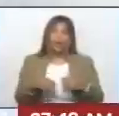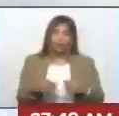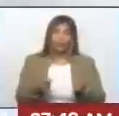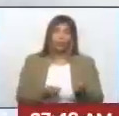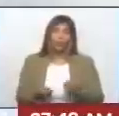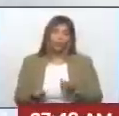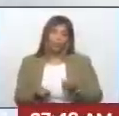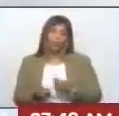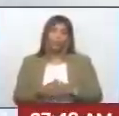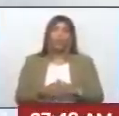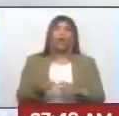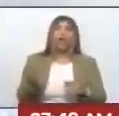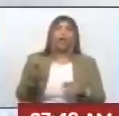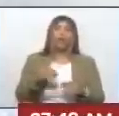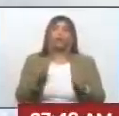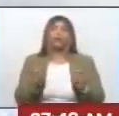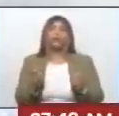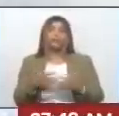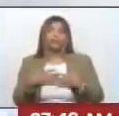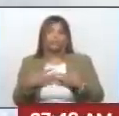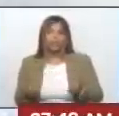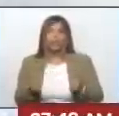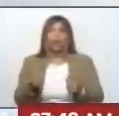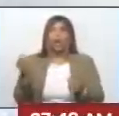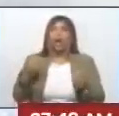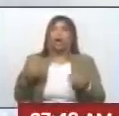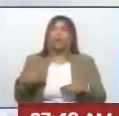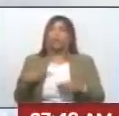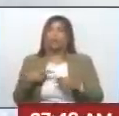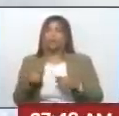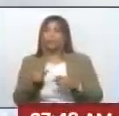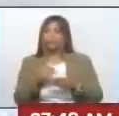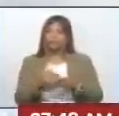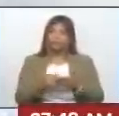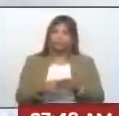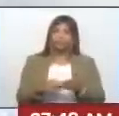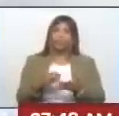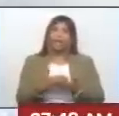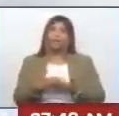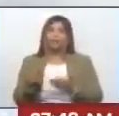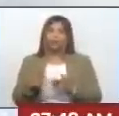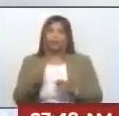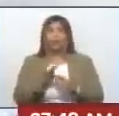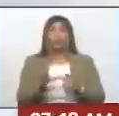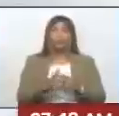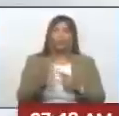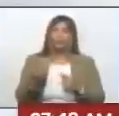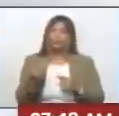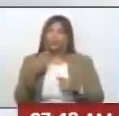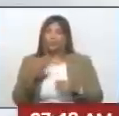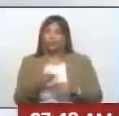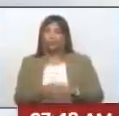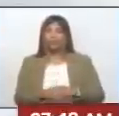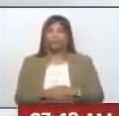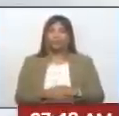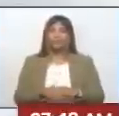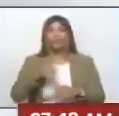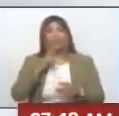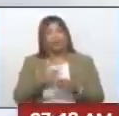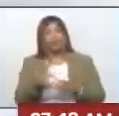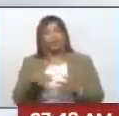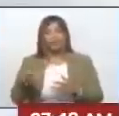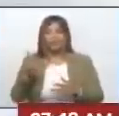económicos, acuerdos en materia de salud, acuerdos académicos y culturales de muchísima importancia. En realidad